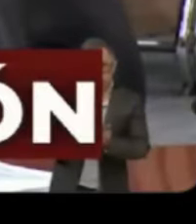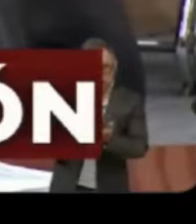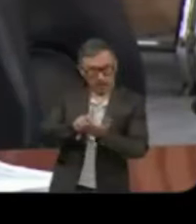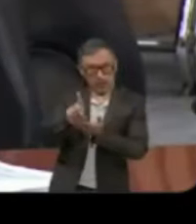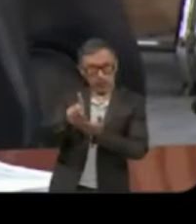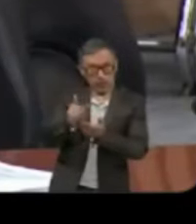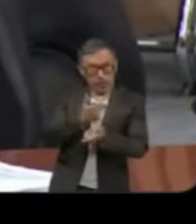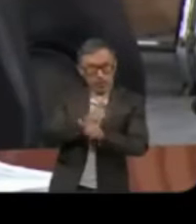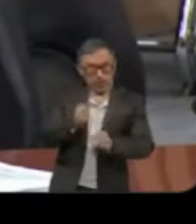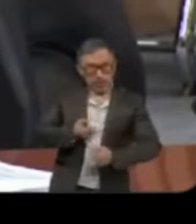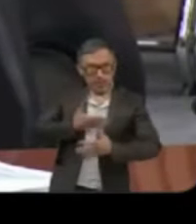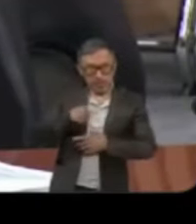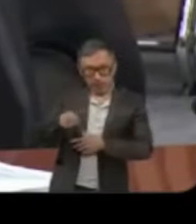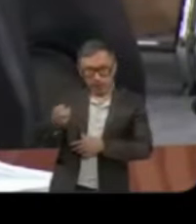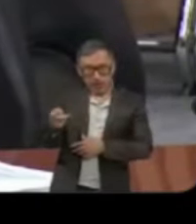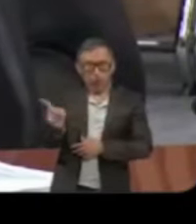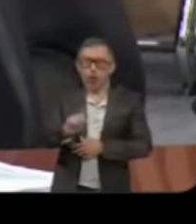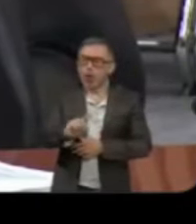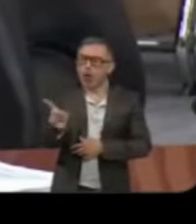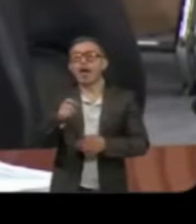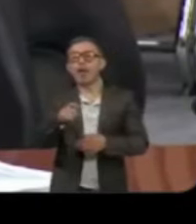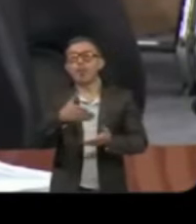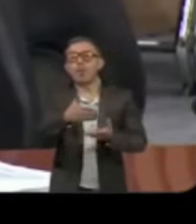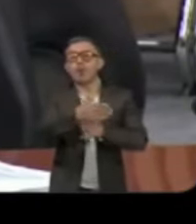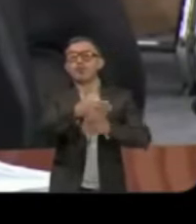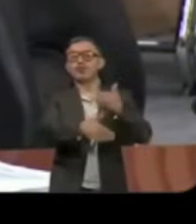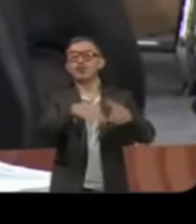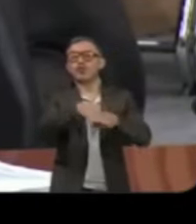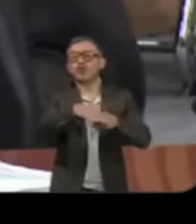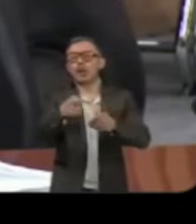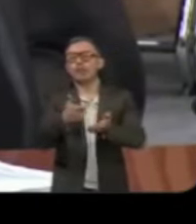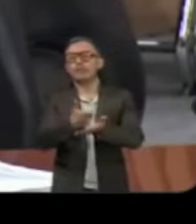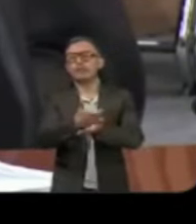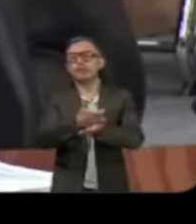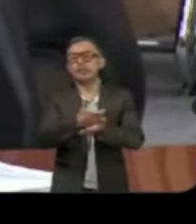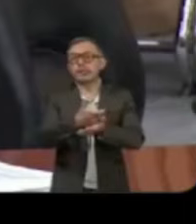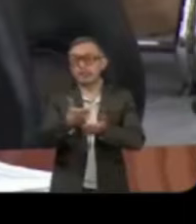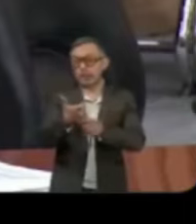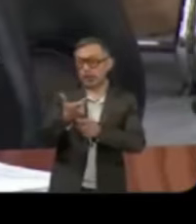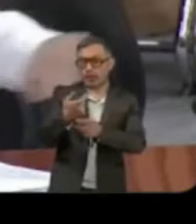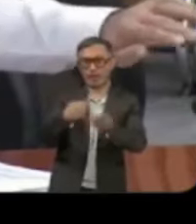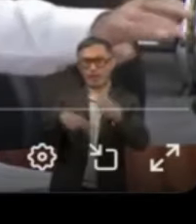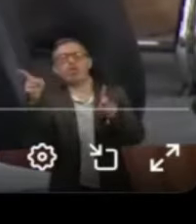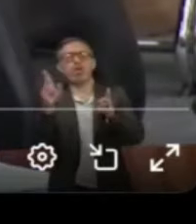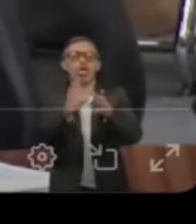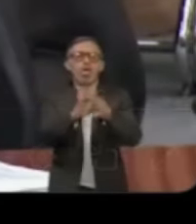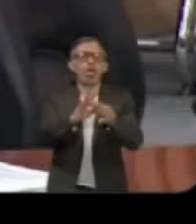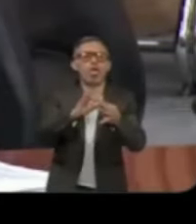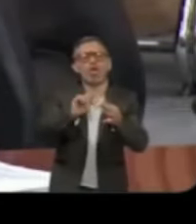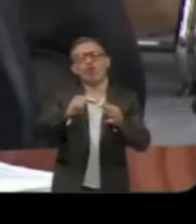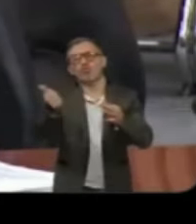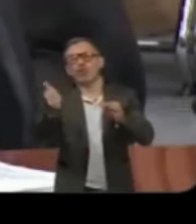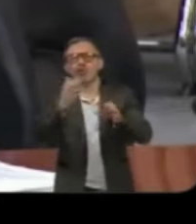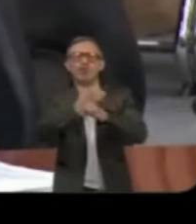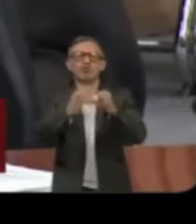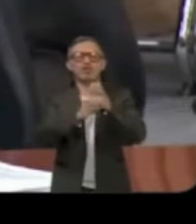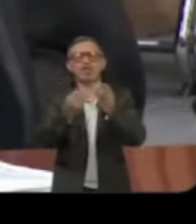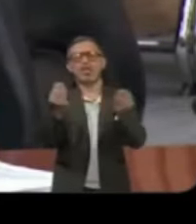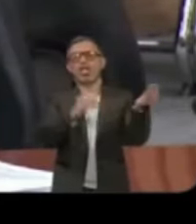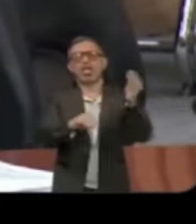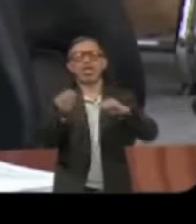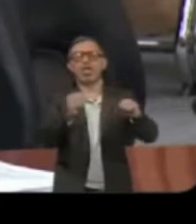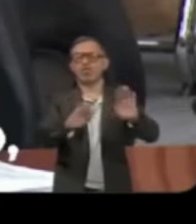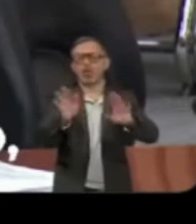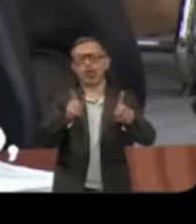es intervención en el proceso electoral con dinero ilícito presuntamente del extranjero es otra cosa nuestro punto y nuestra